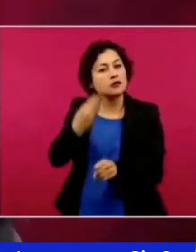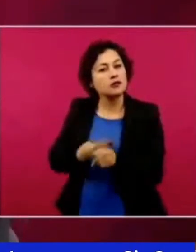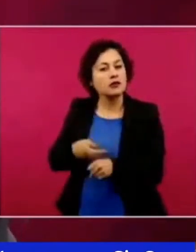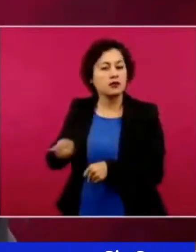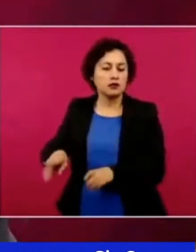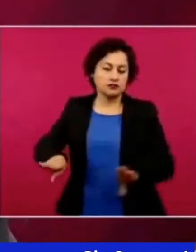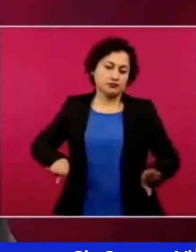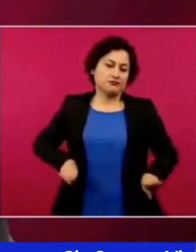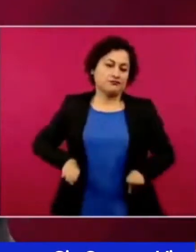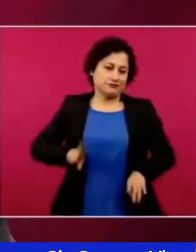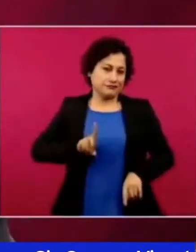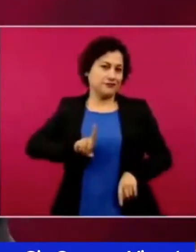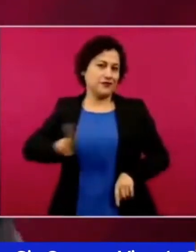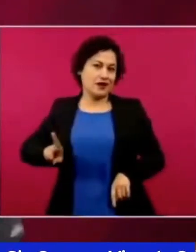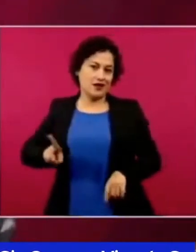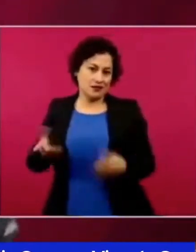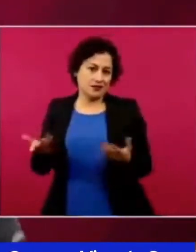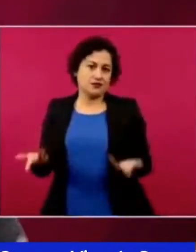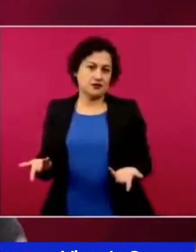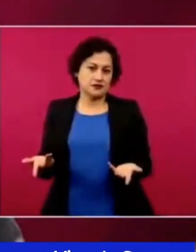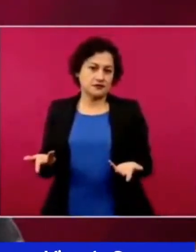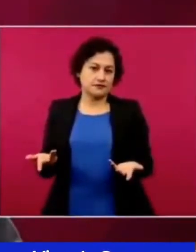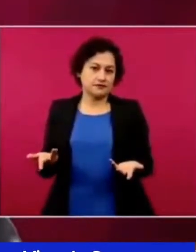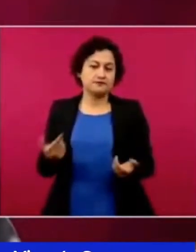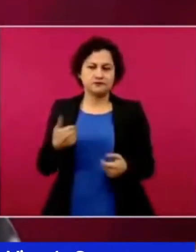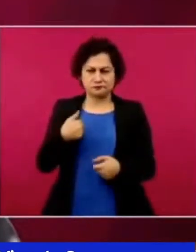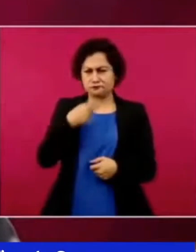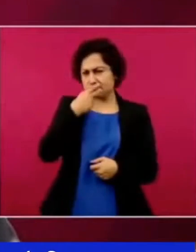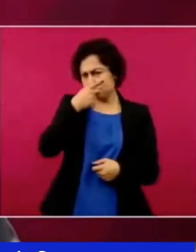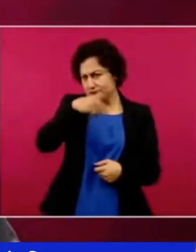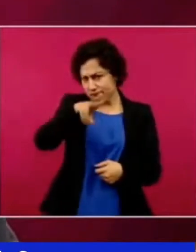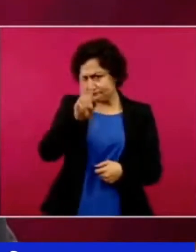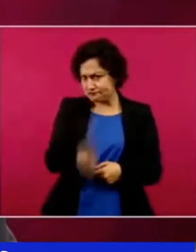O, lo voy a decir,